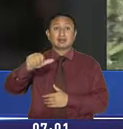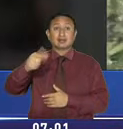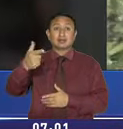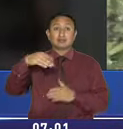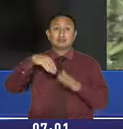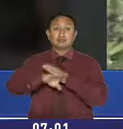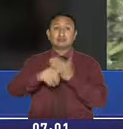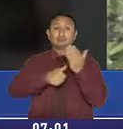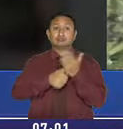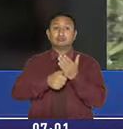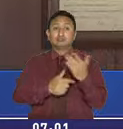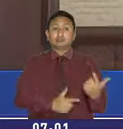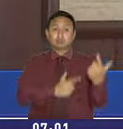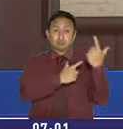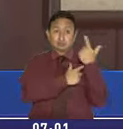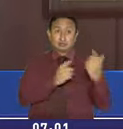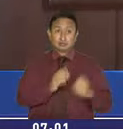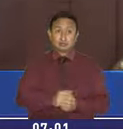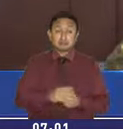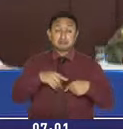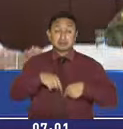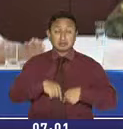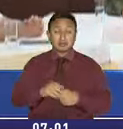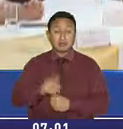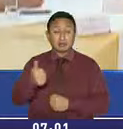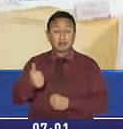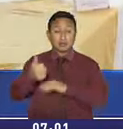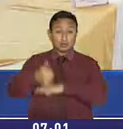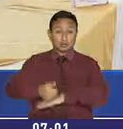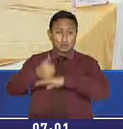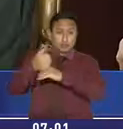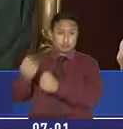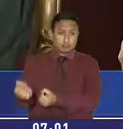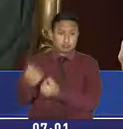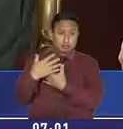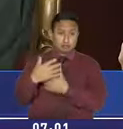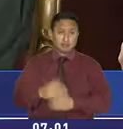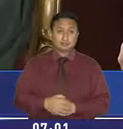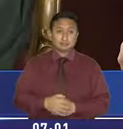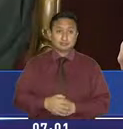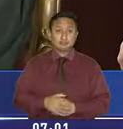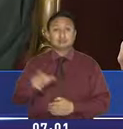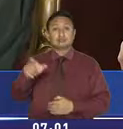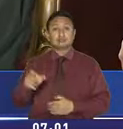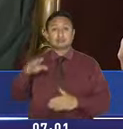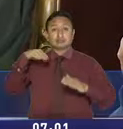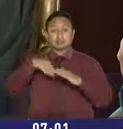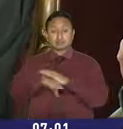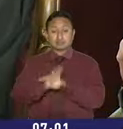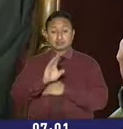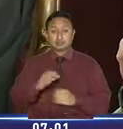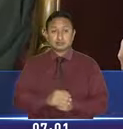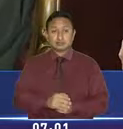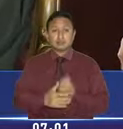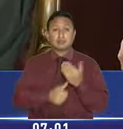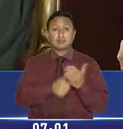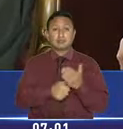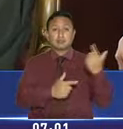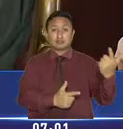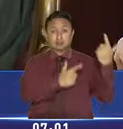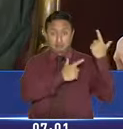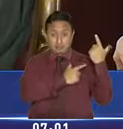lo informaron las propias autoridades. Ingresó al complejo ministerial en 3 ocasiones. La primera fue